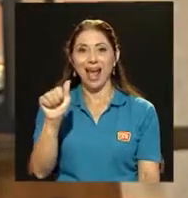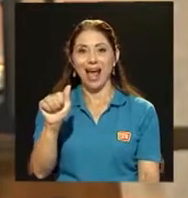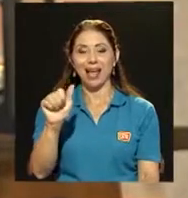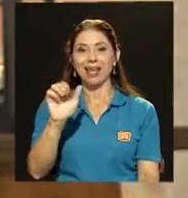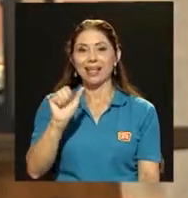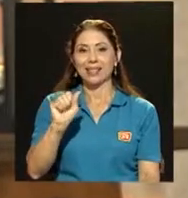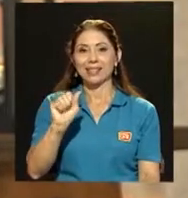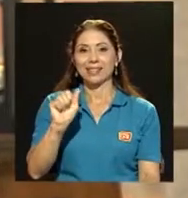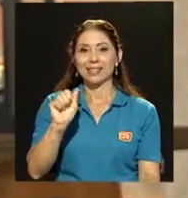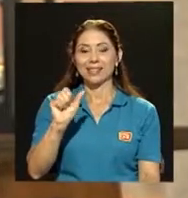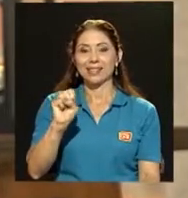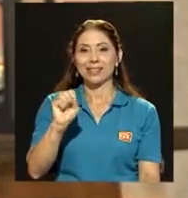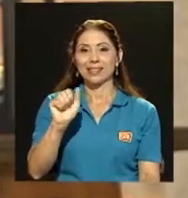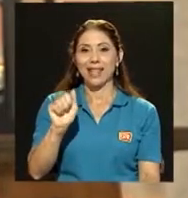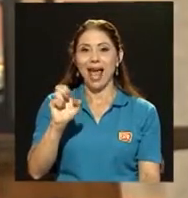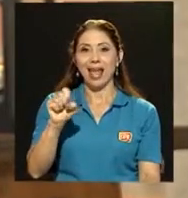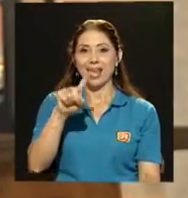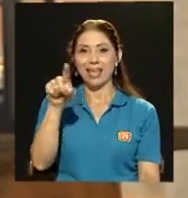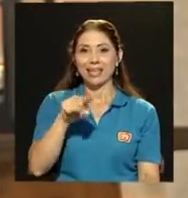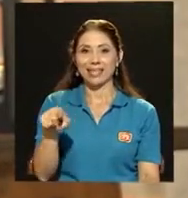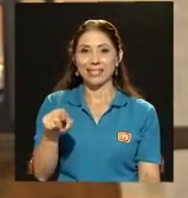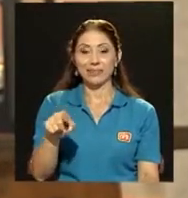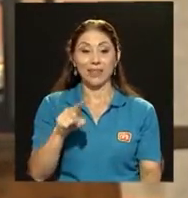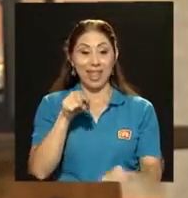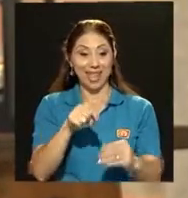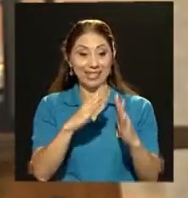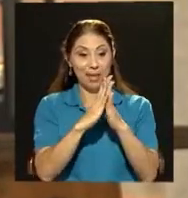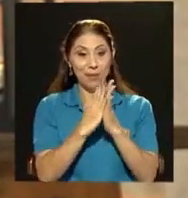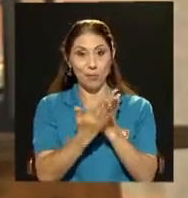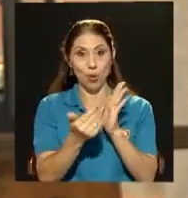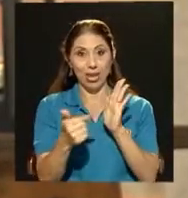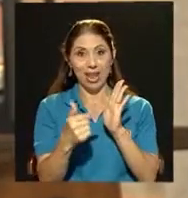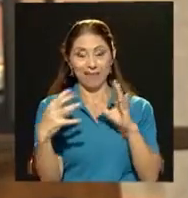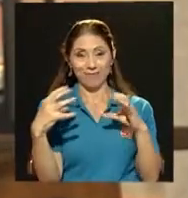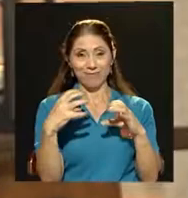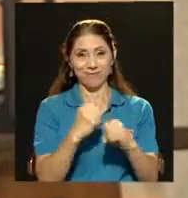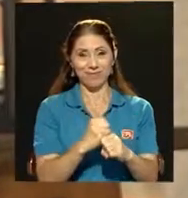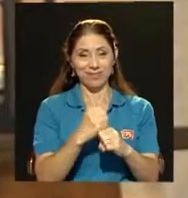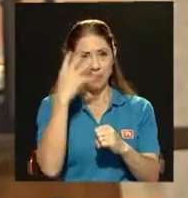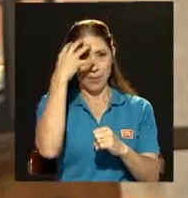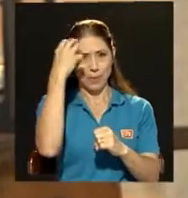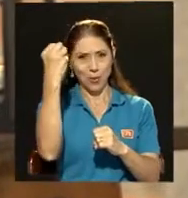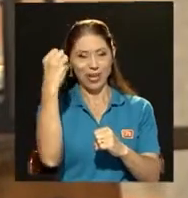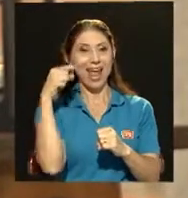esta memoria que la Contraloría presenta anualmente,